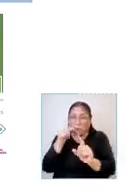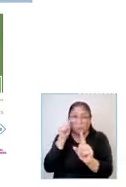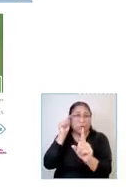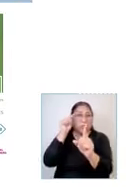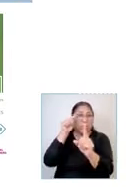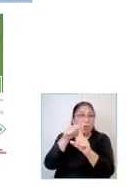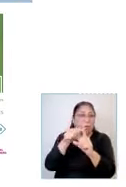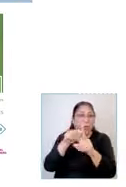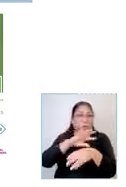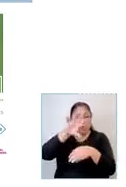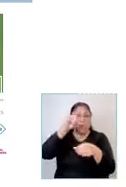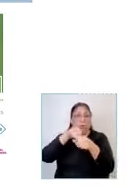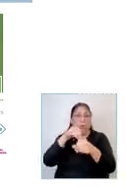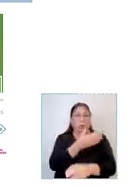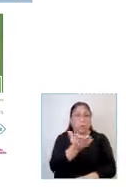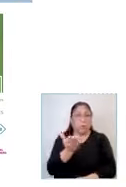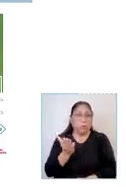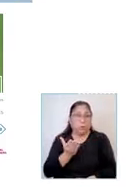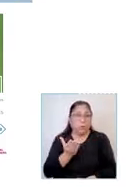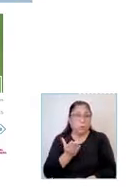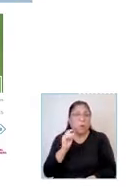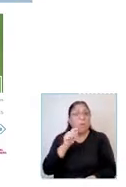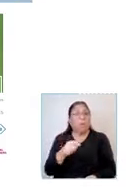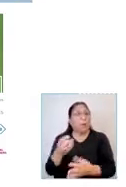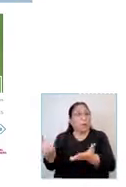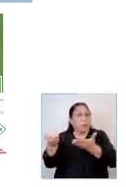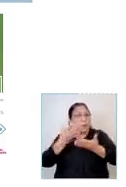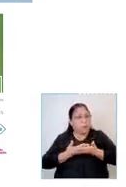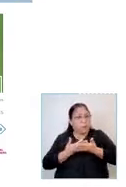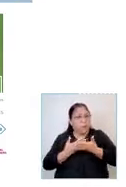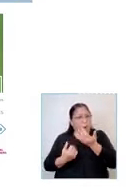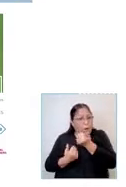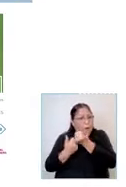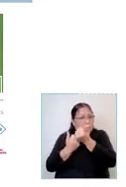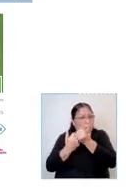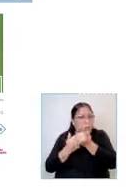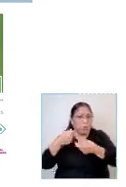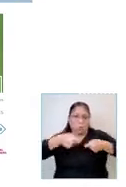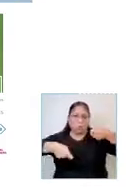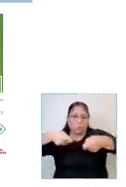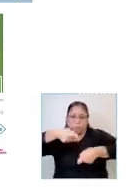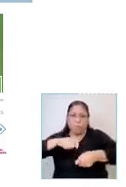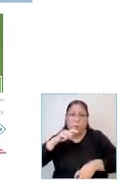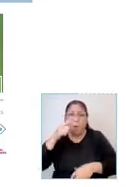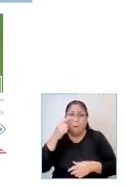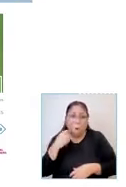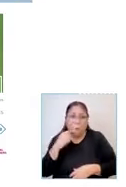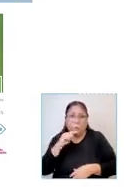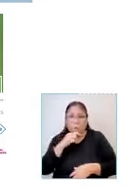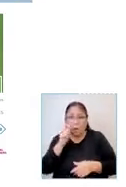incluye ustedes para recibir financiamiento de inversionistas y